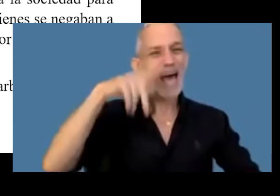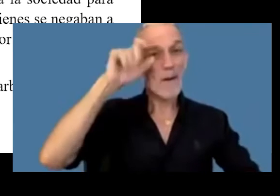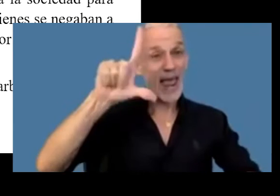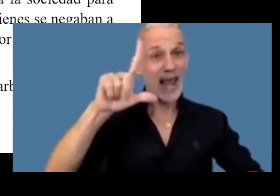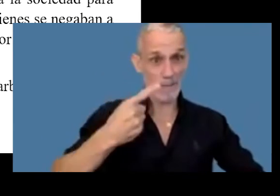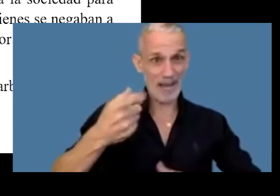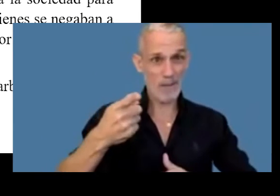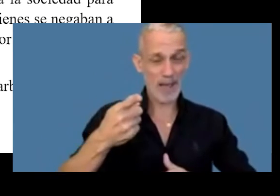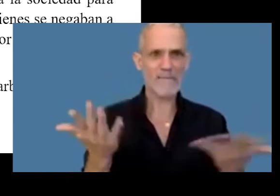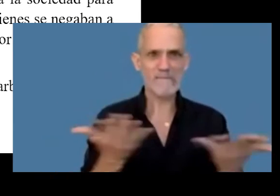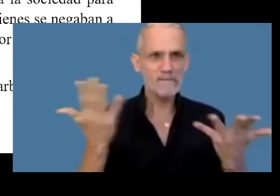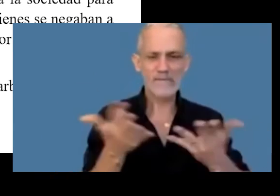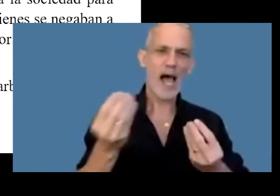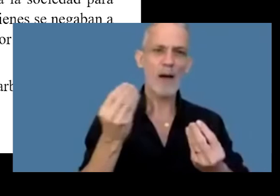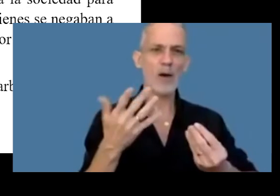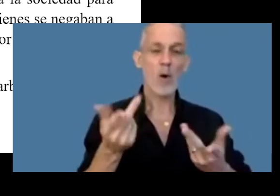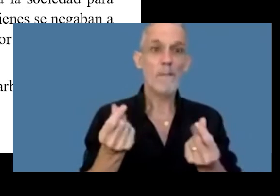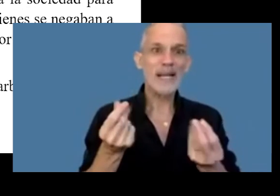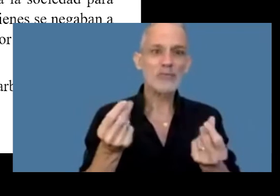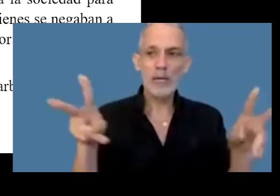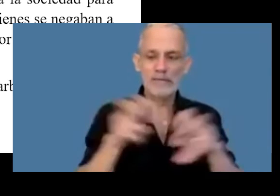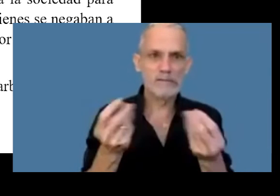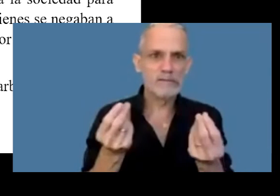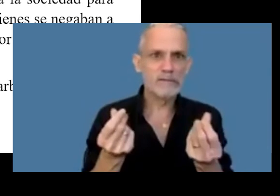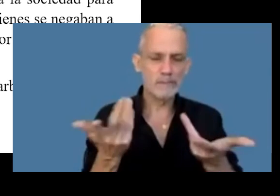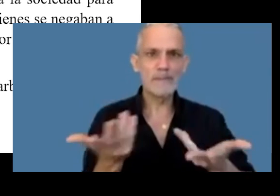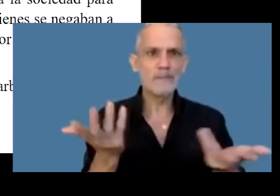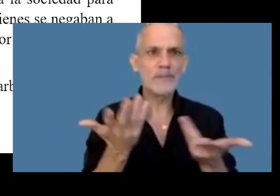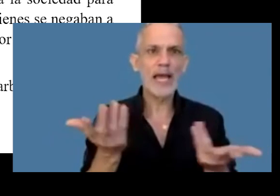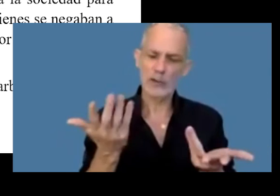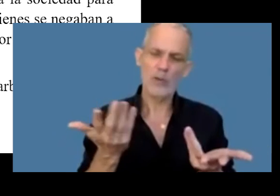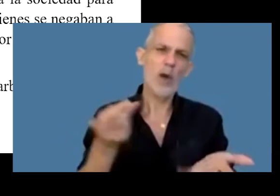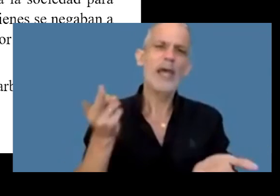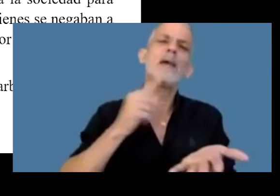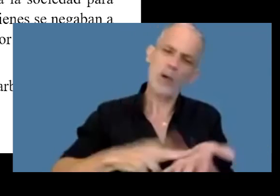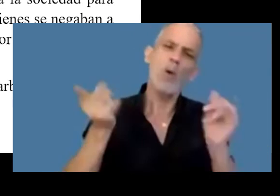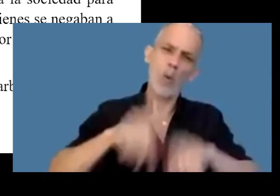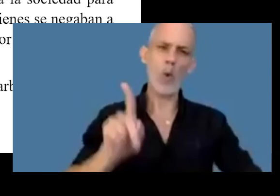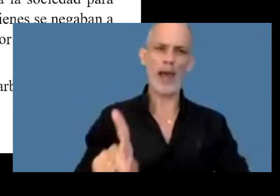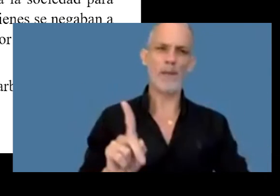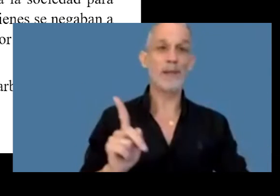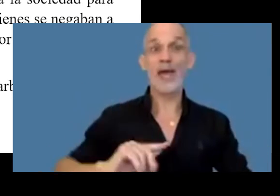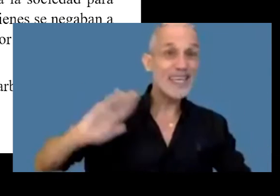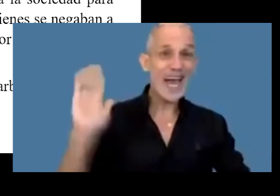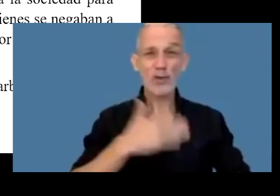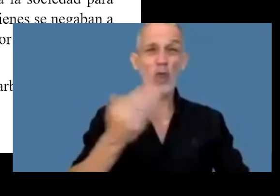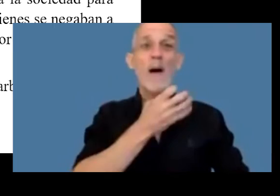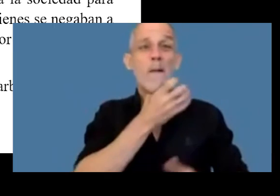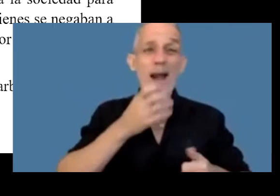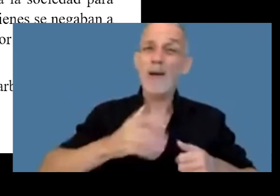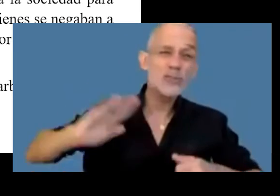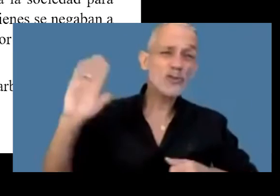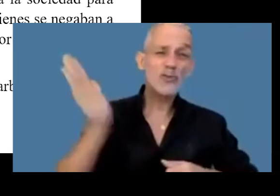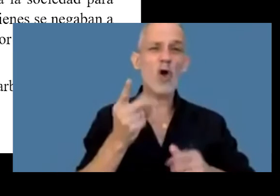la necesidad de presupuesto, es que lo reinstala y graba a todas las barbas de más de